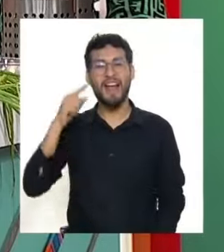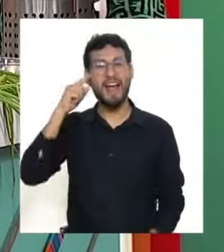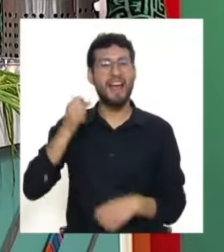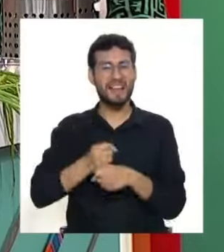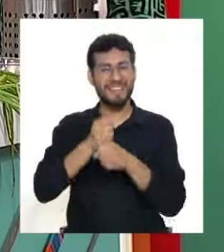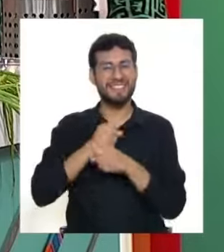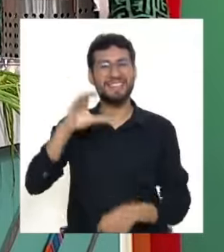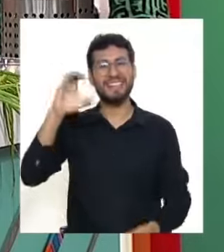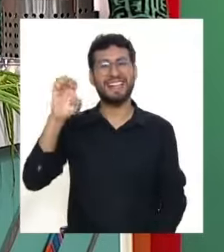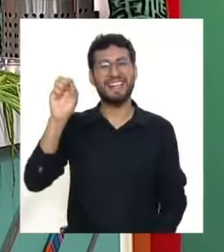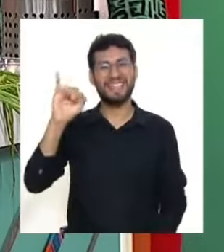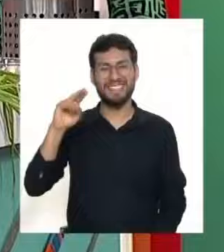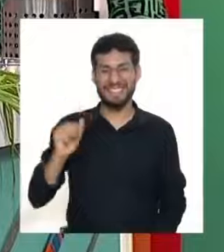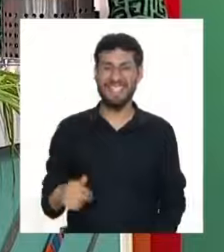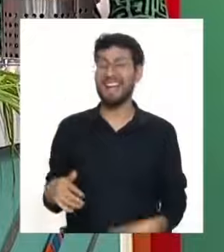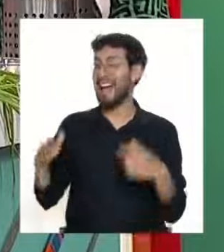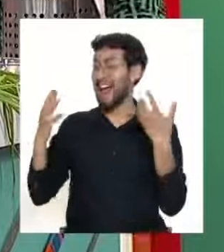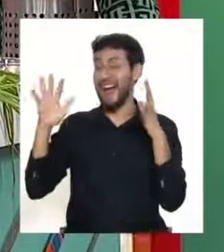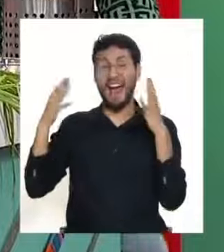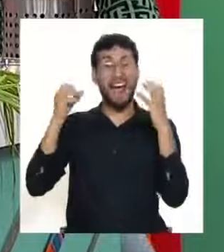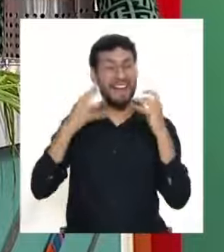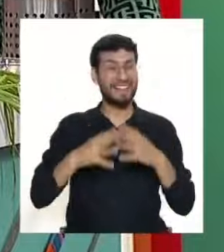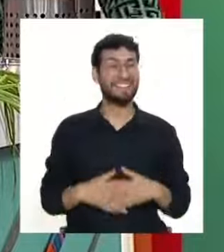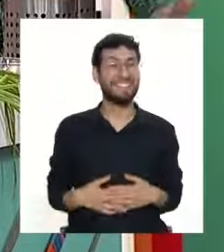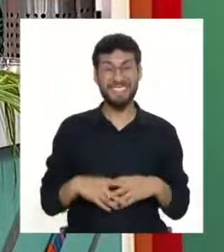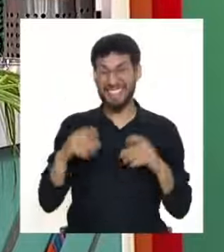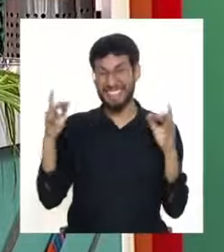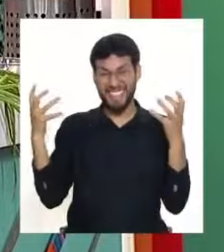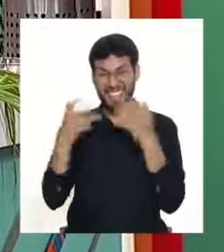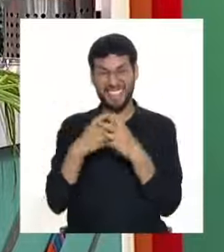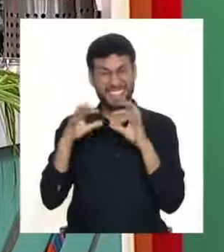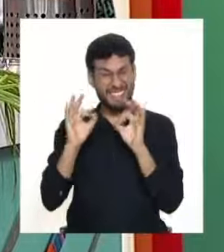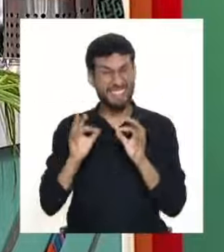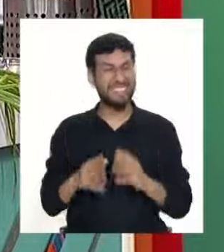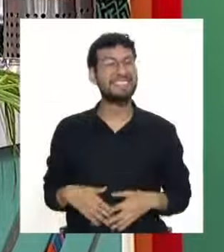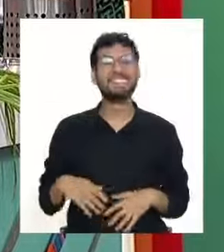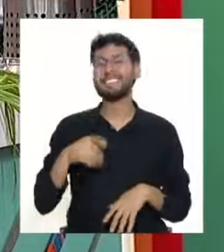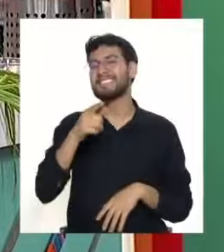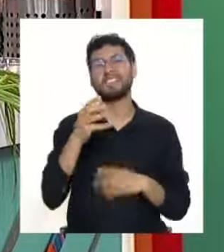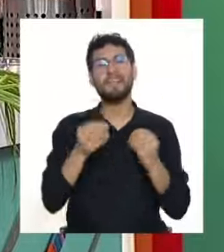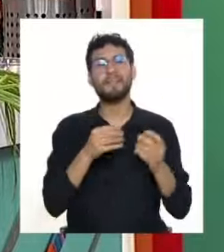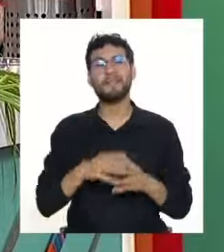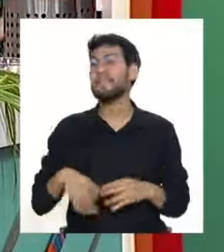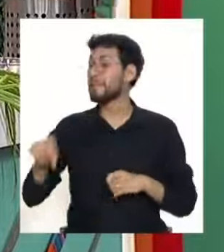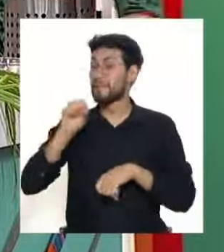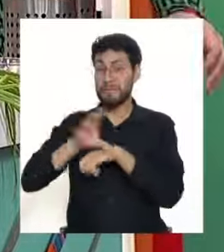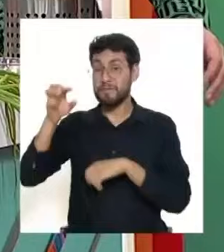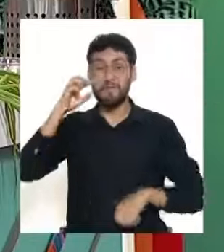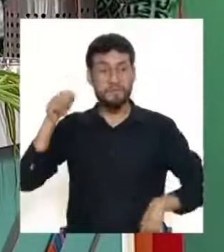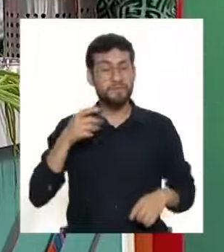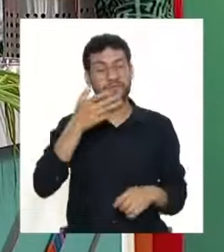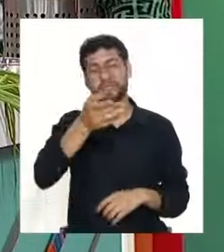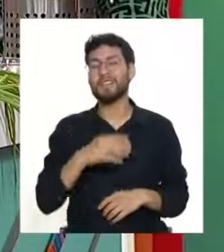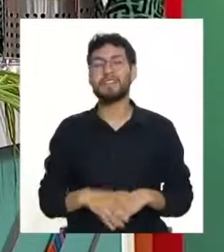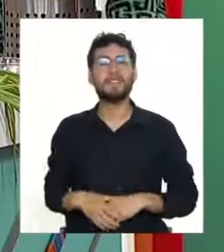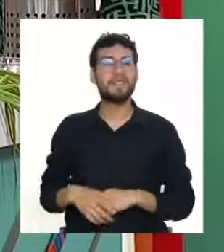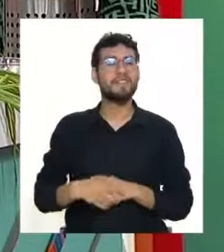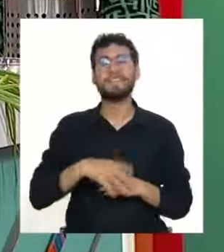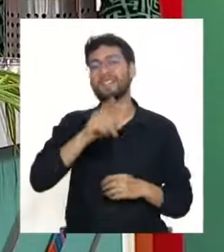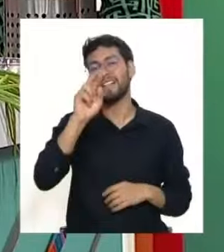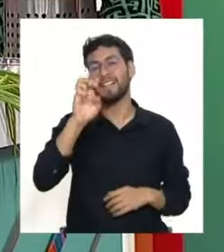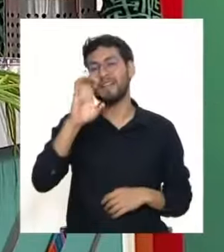cecina también. ¡Oh! ¡Qué rico! ¡Cayó a pelo! ¡Qué rico! O sea, ¿y cómo haces tip el...? Que le dé un tip a Pisu. Sí, a ver, Pisu,